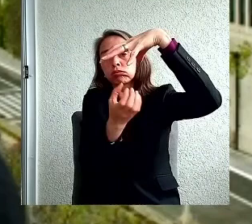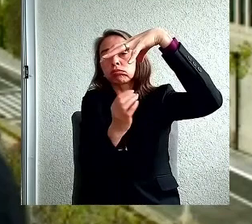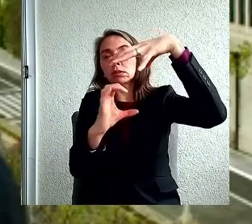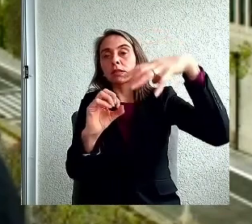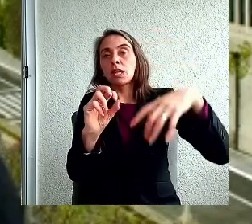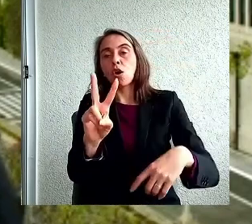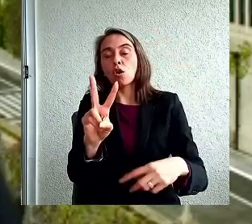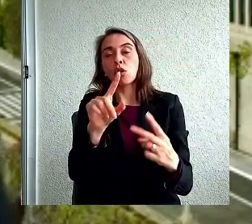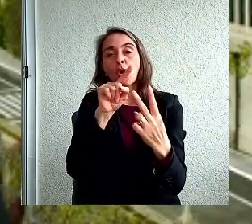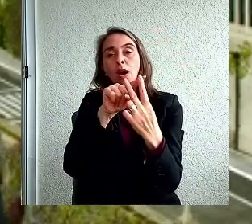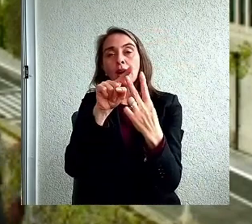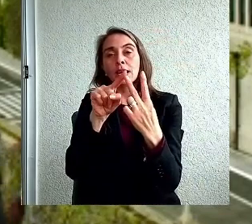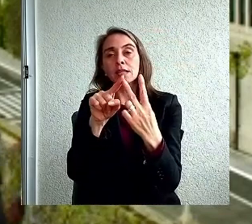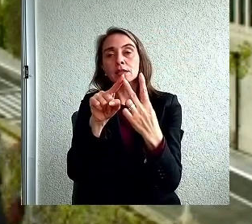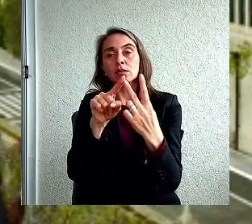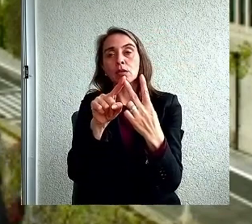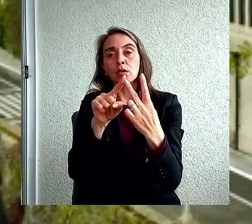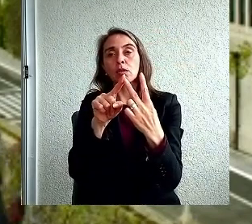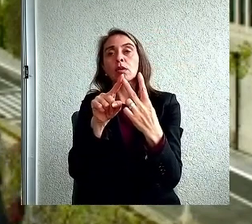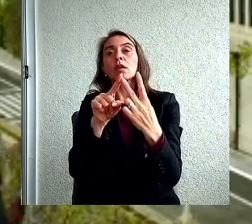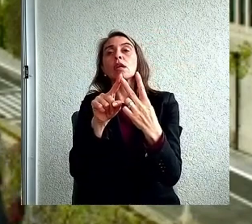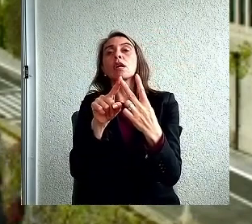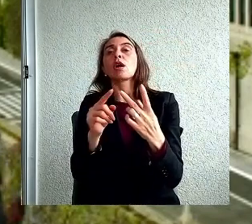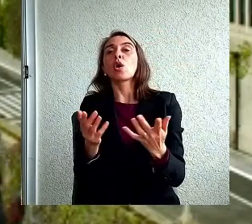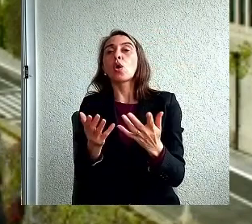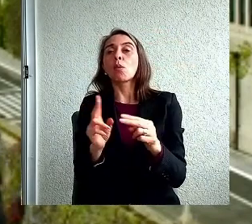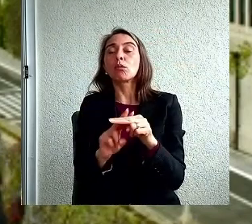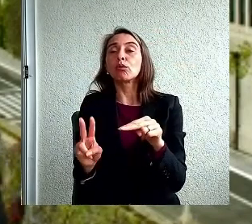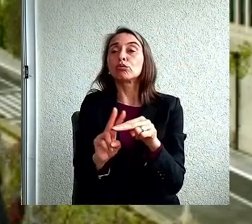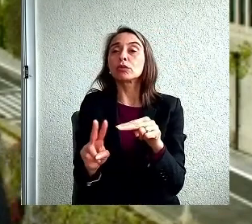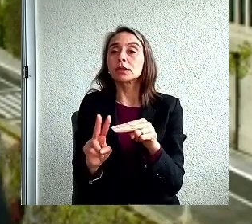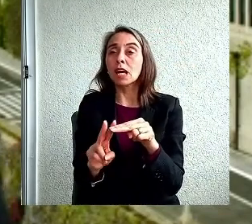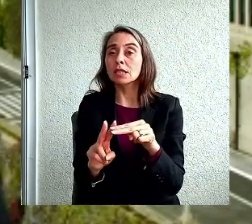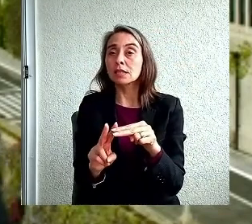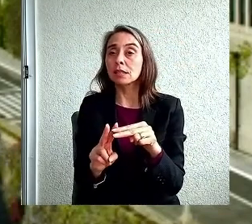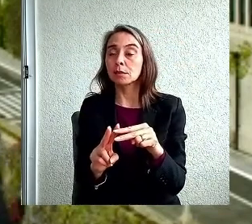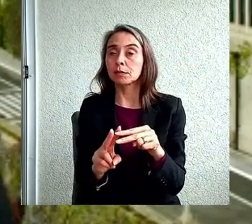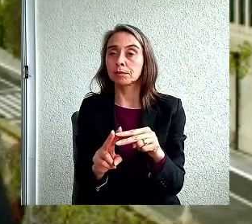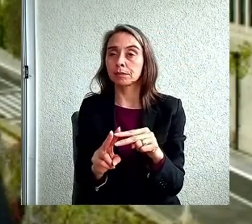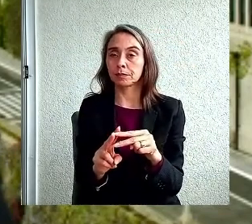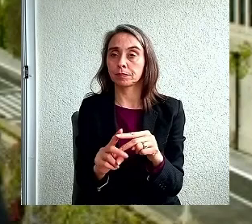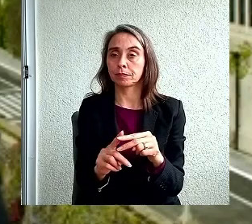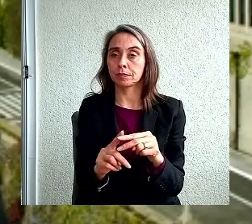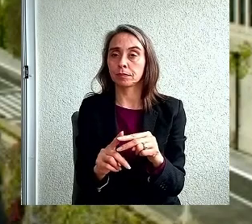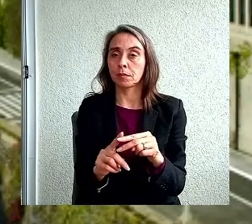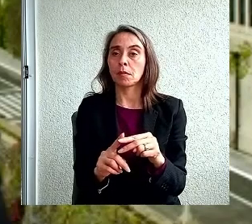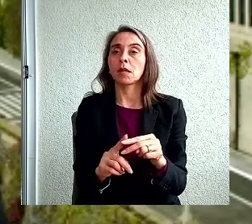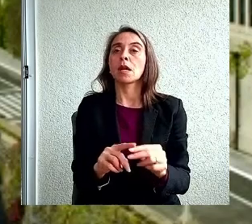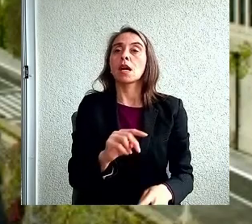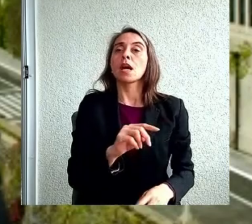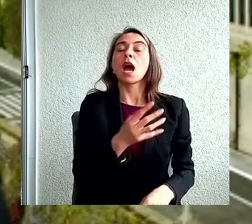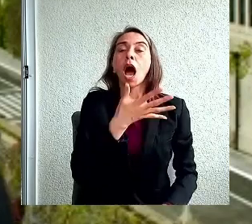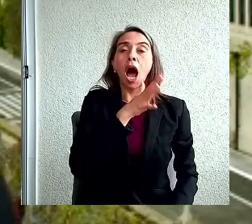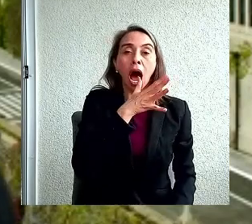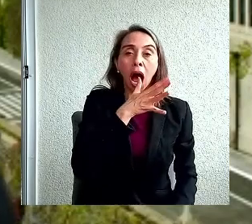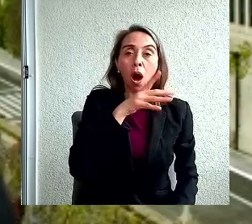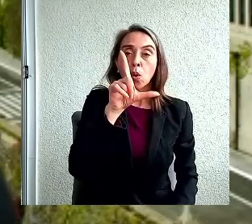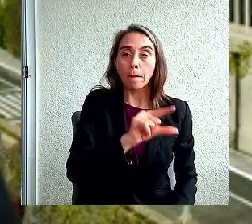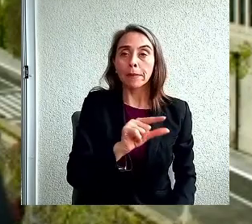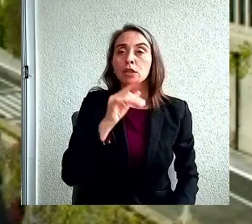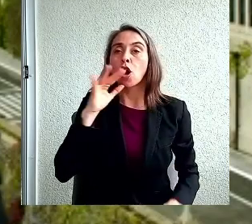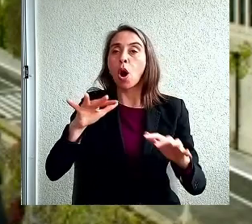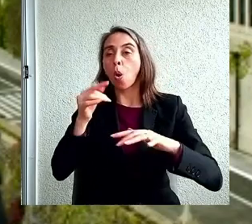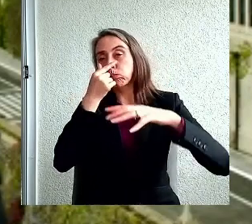fundamentalmente va por la vía, digamos, en el caso de tanto del agua como de carbono, en nuevas tecnologías que